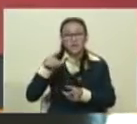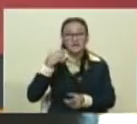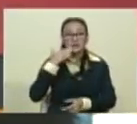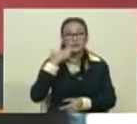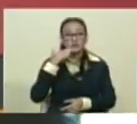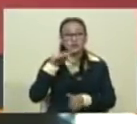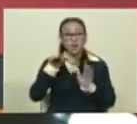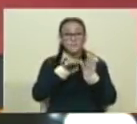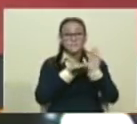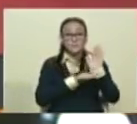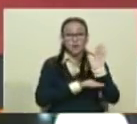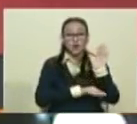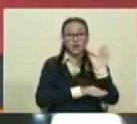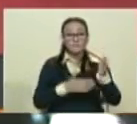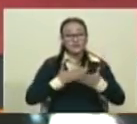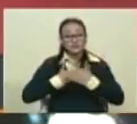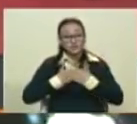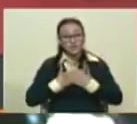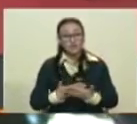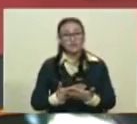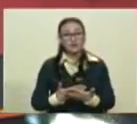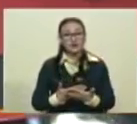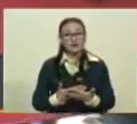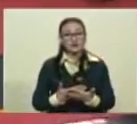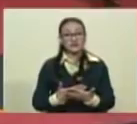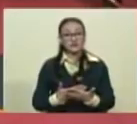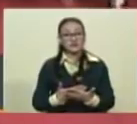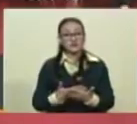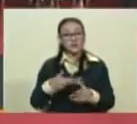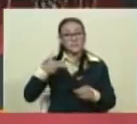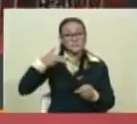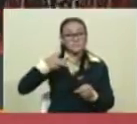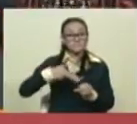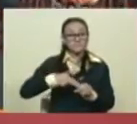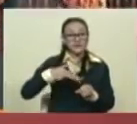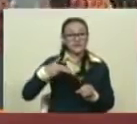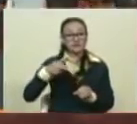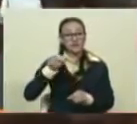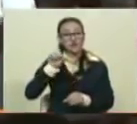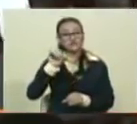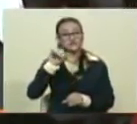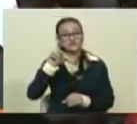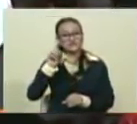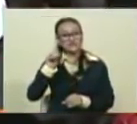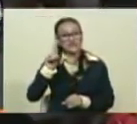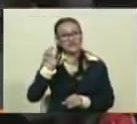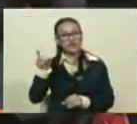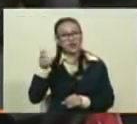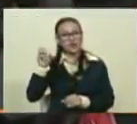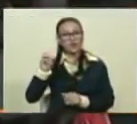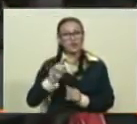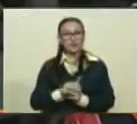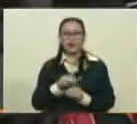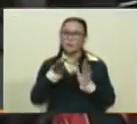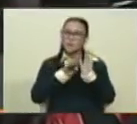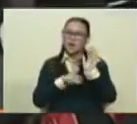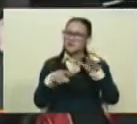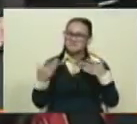programa solidario de Citgo, Petro Citgo. Es el